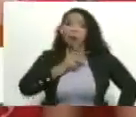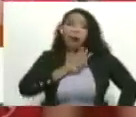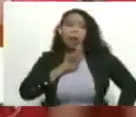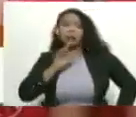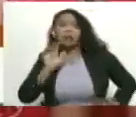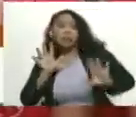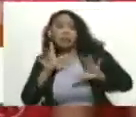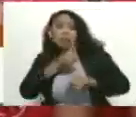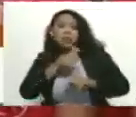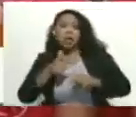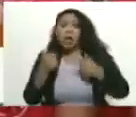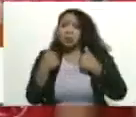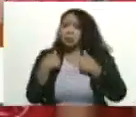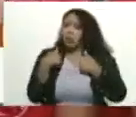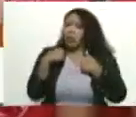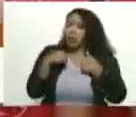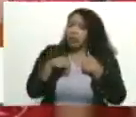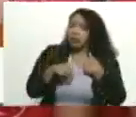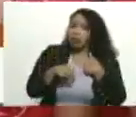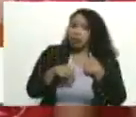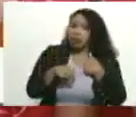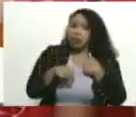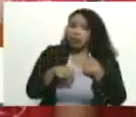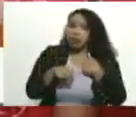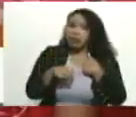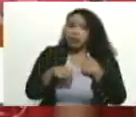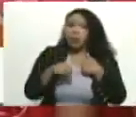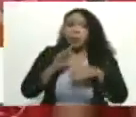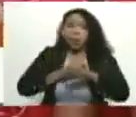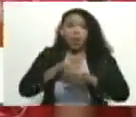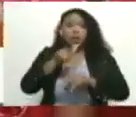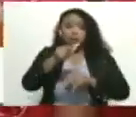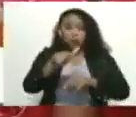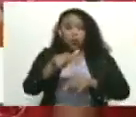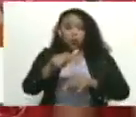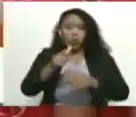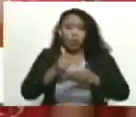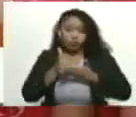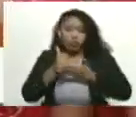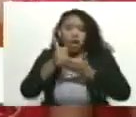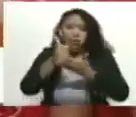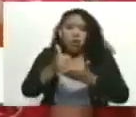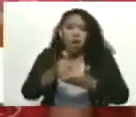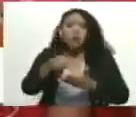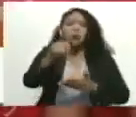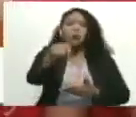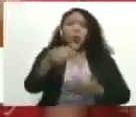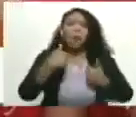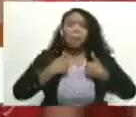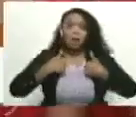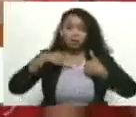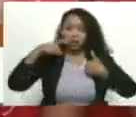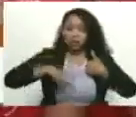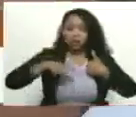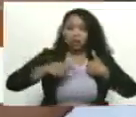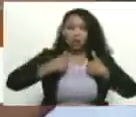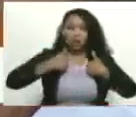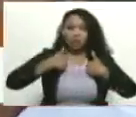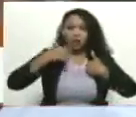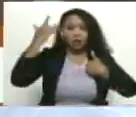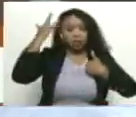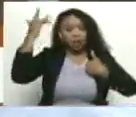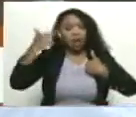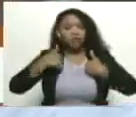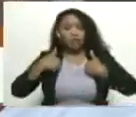frente, estoy aquí para ayudarte. Tú me necesitas. Tú necesitas mi inteligencia